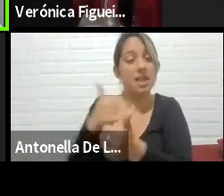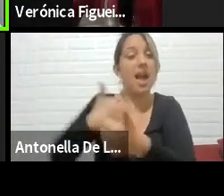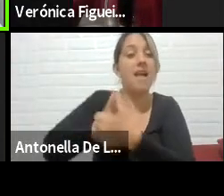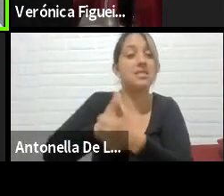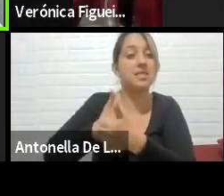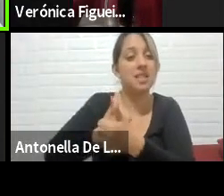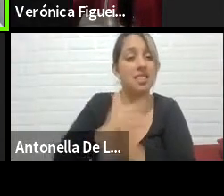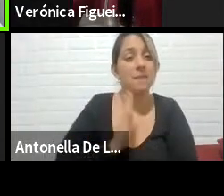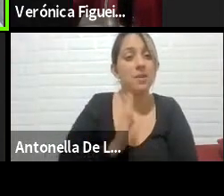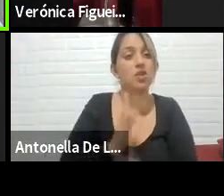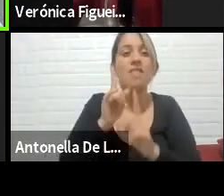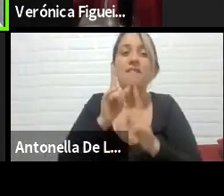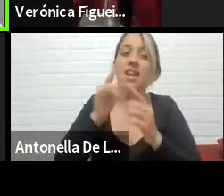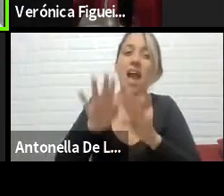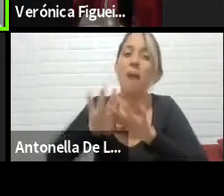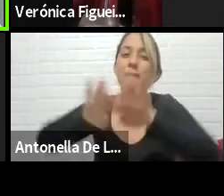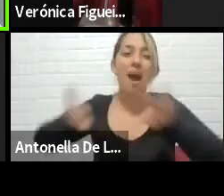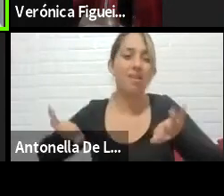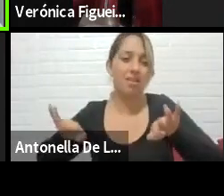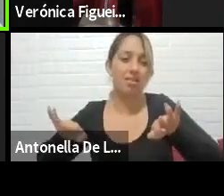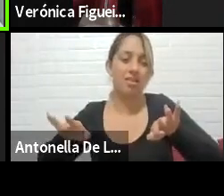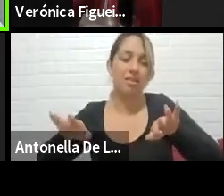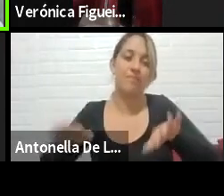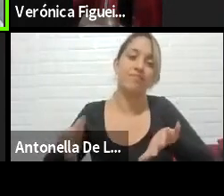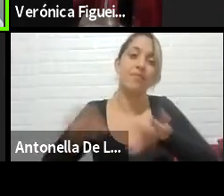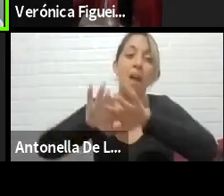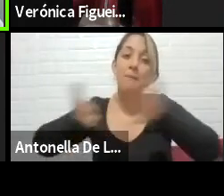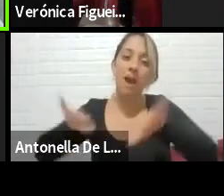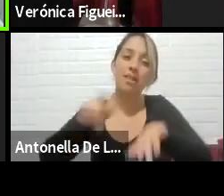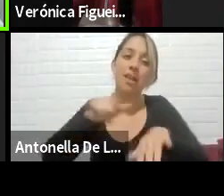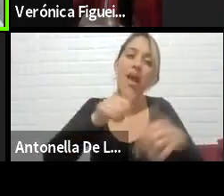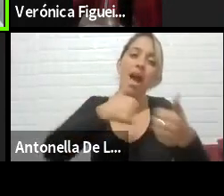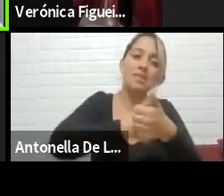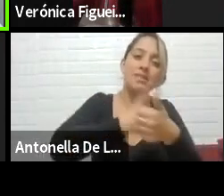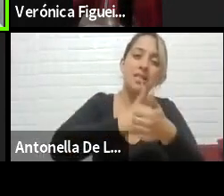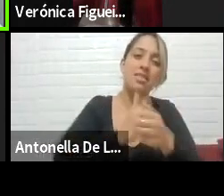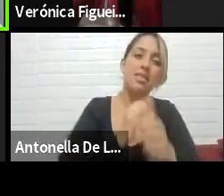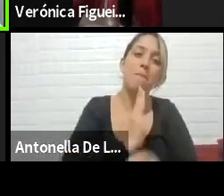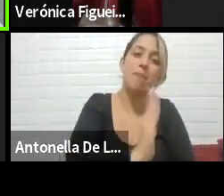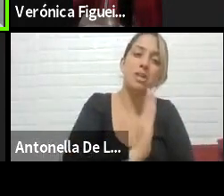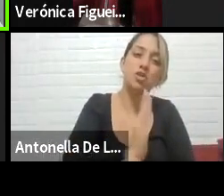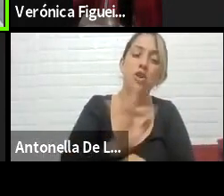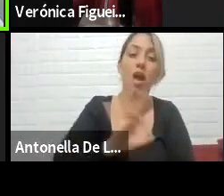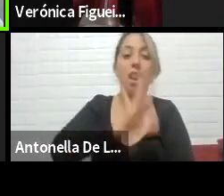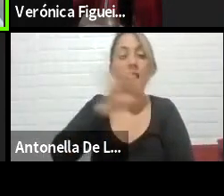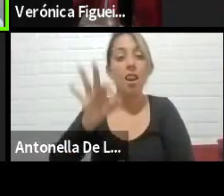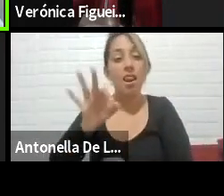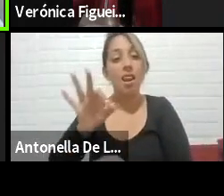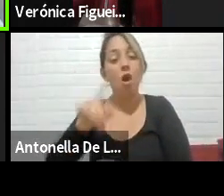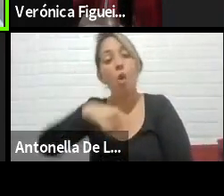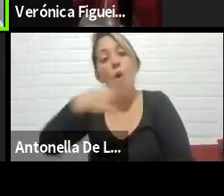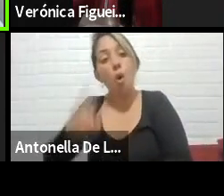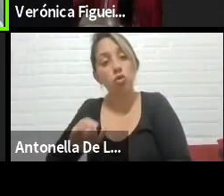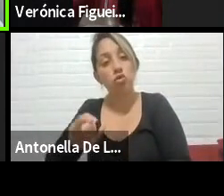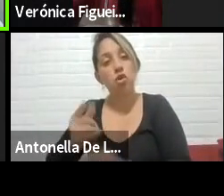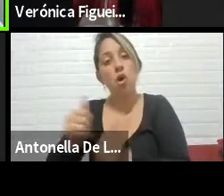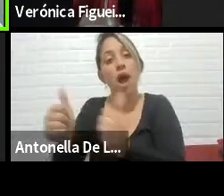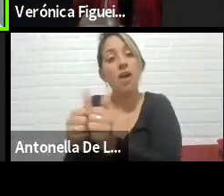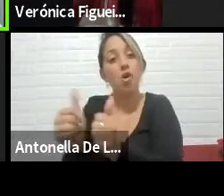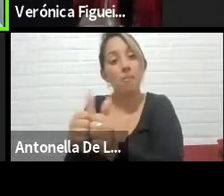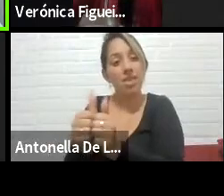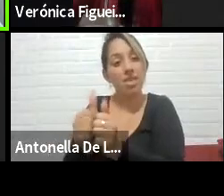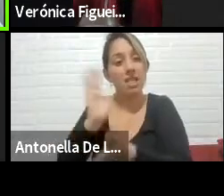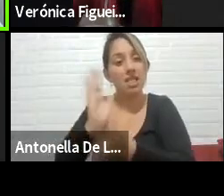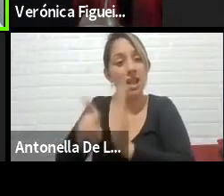figura del asistente personal, la figura del acompañante terapéutico y la figura del acompañante pedagógico, que es otra